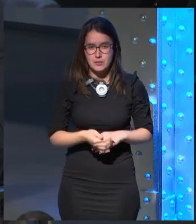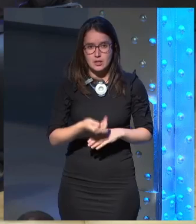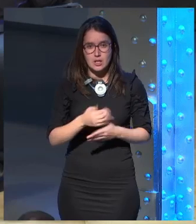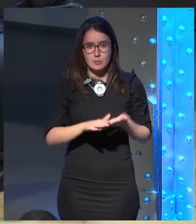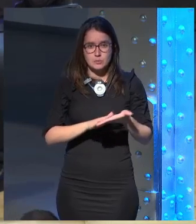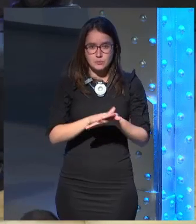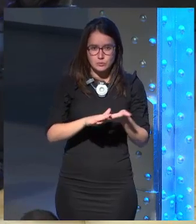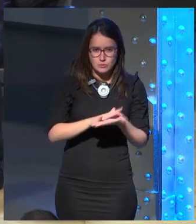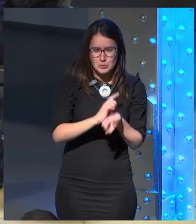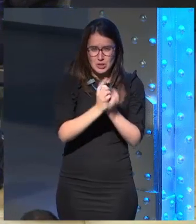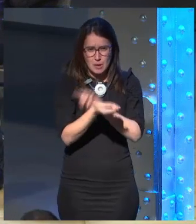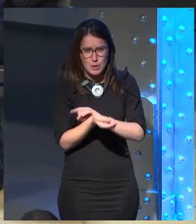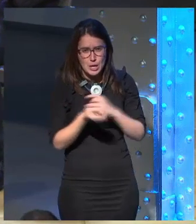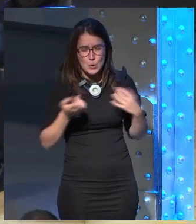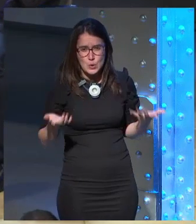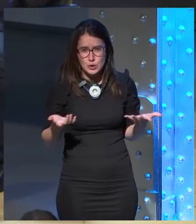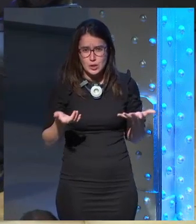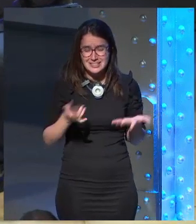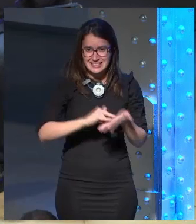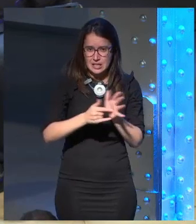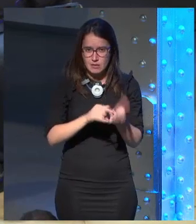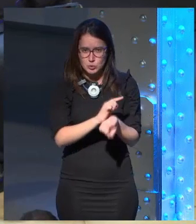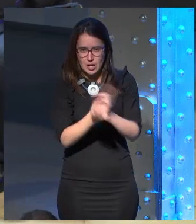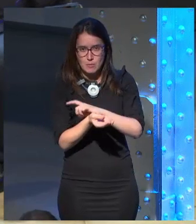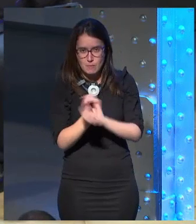Que vamos a cambiarlo entonces, la técnica, ¿no?